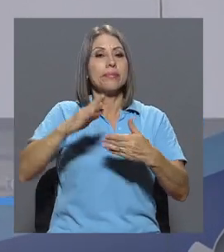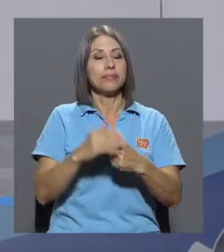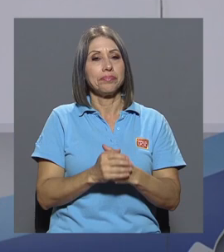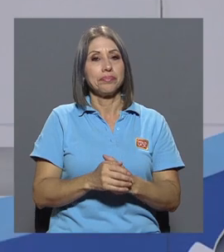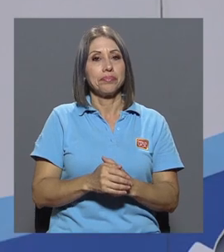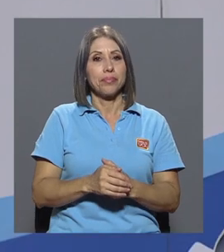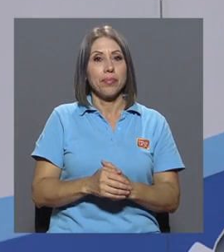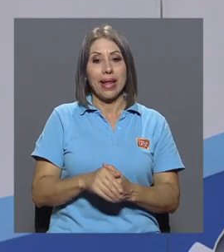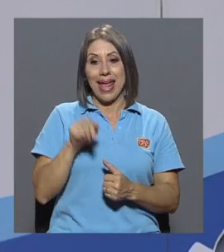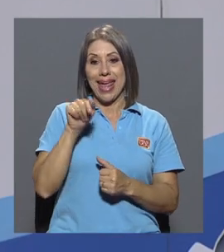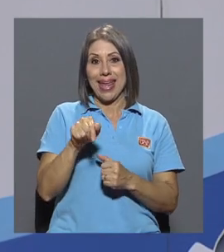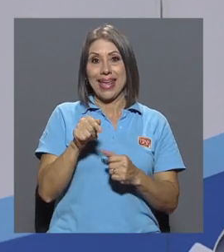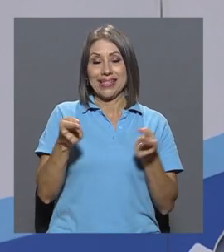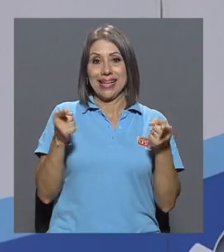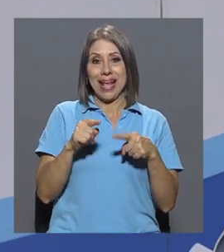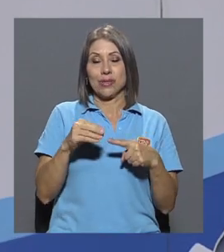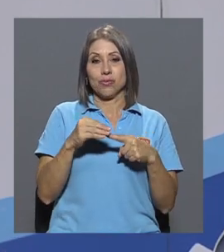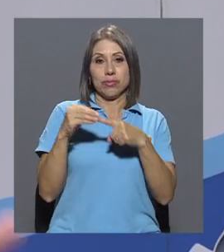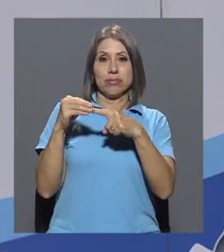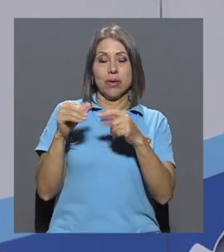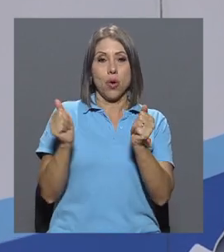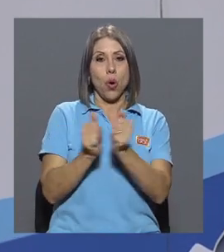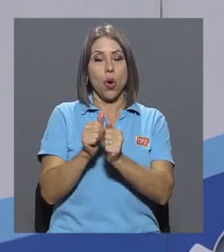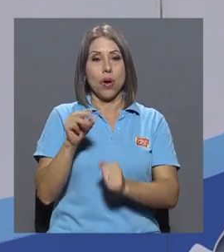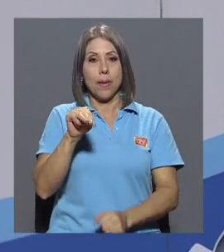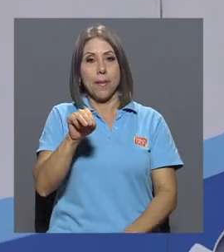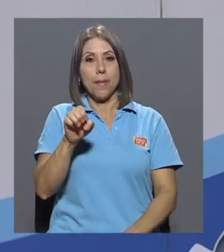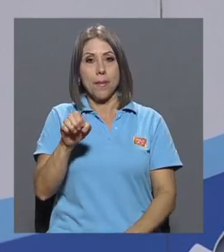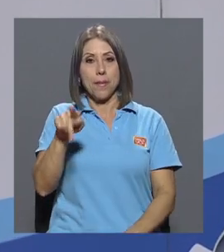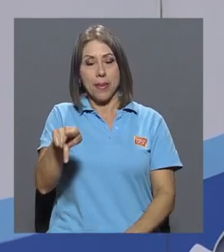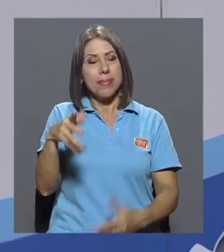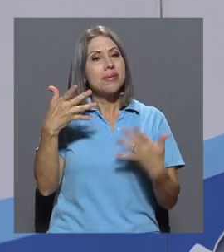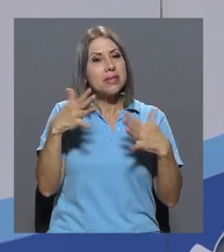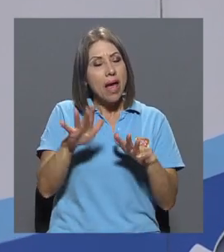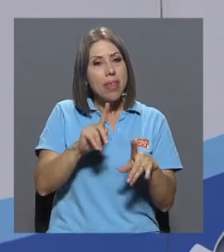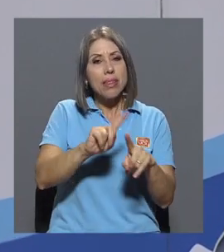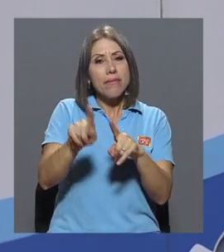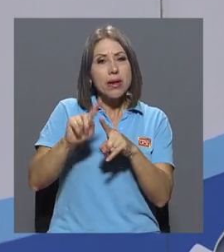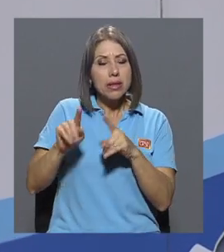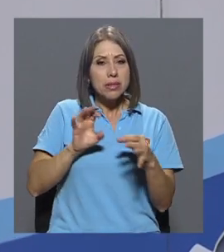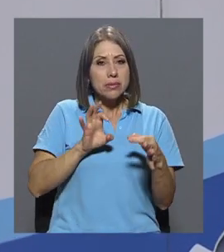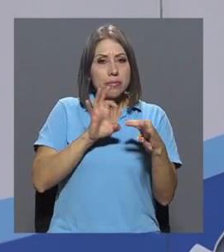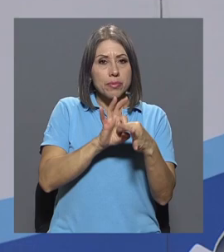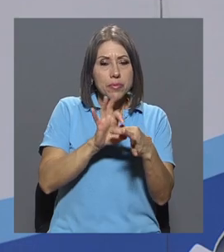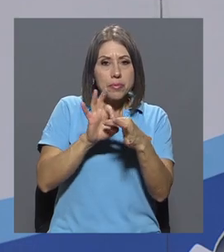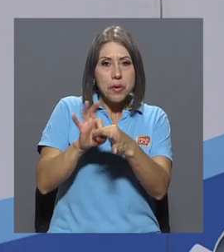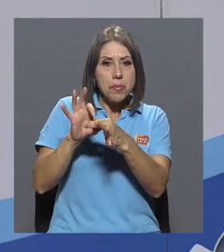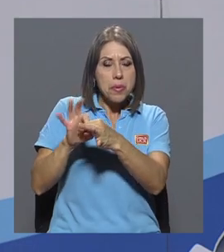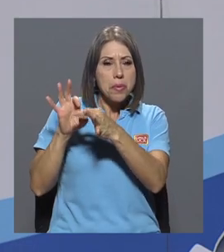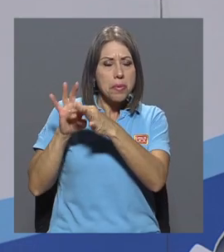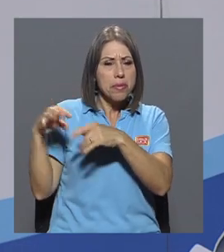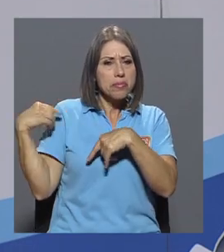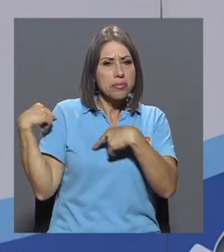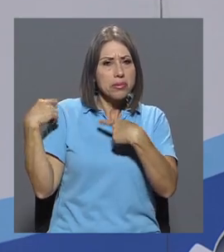este caso particular con el ministerio pues hemos tenido diferentes alianzas a través del tiempo